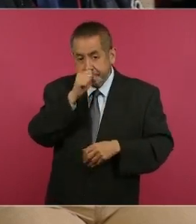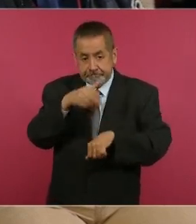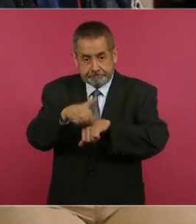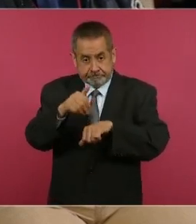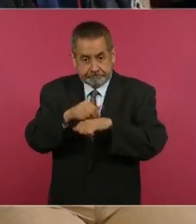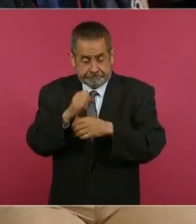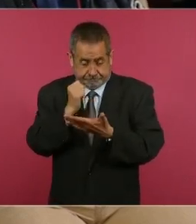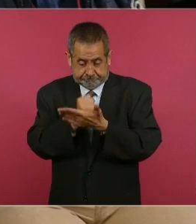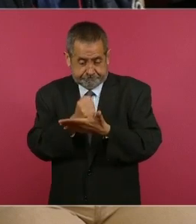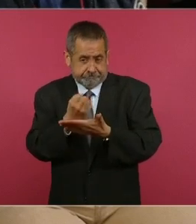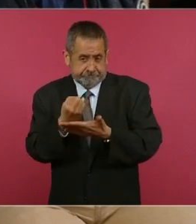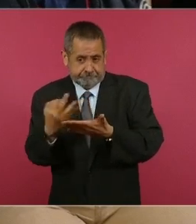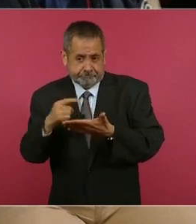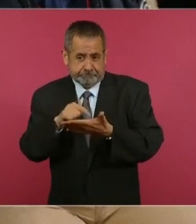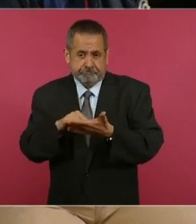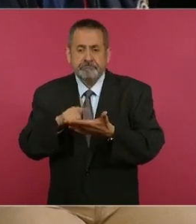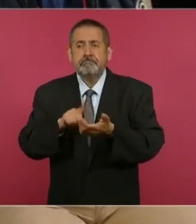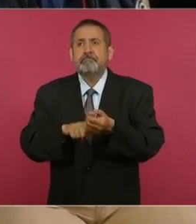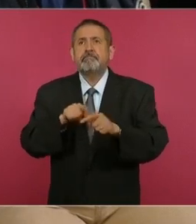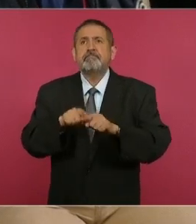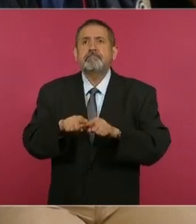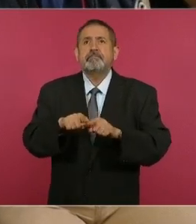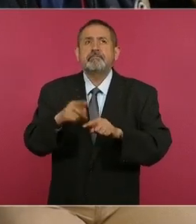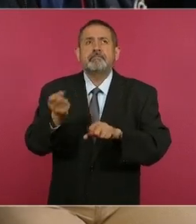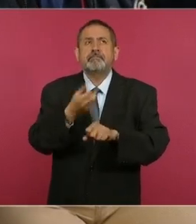de la Secretaría